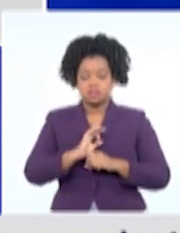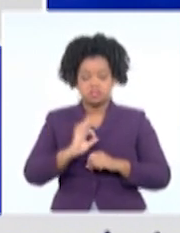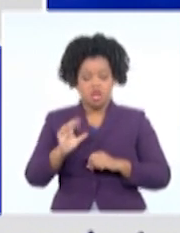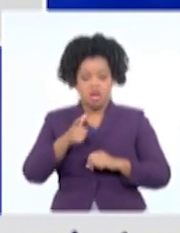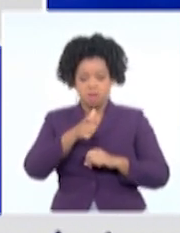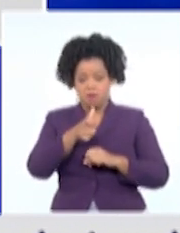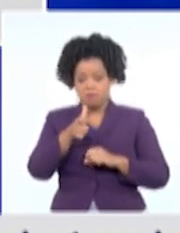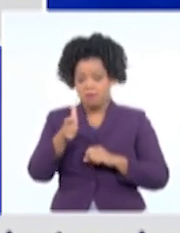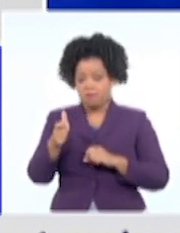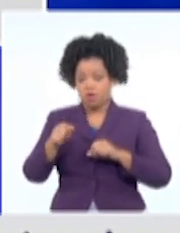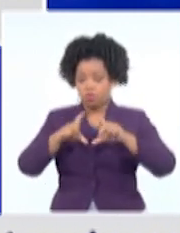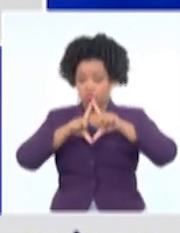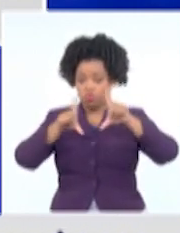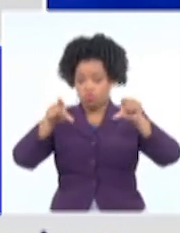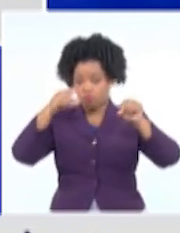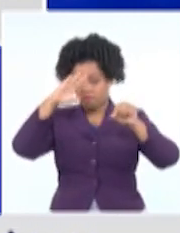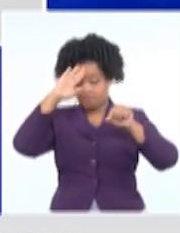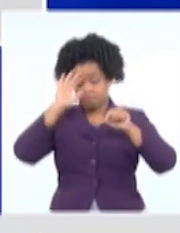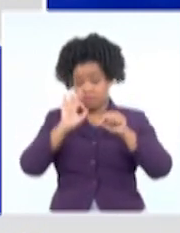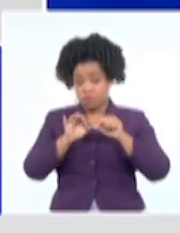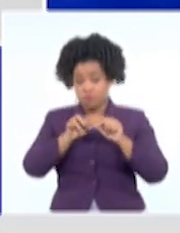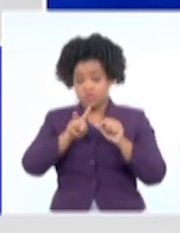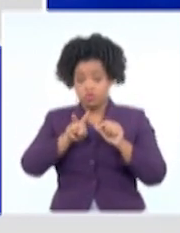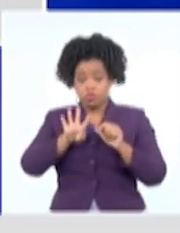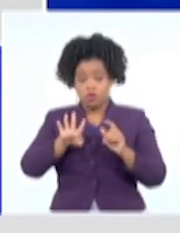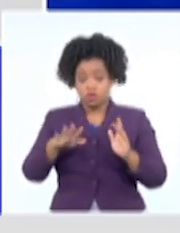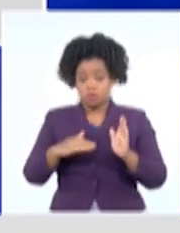que de estos 24,